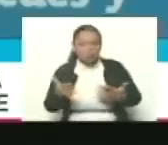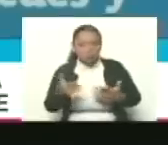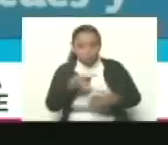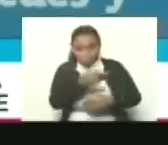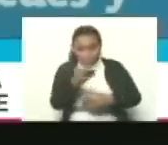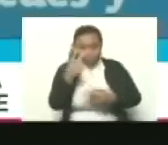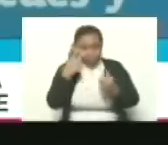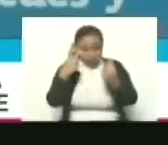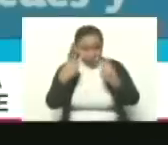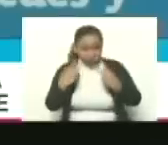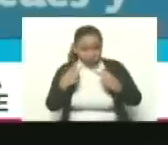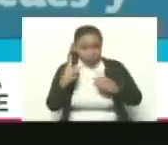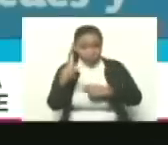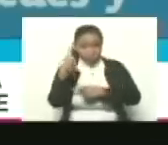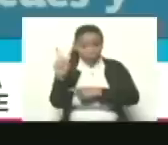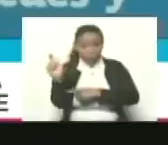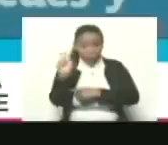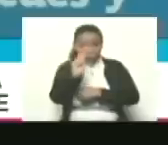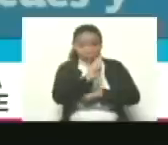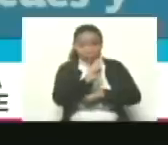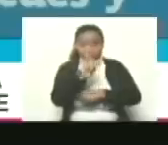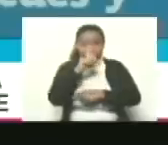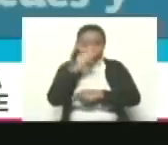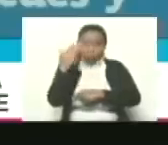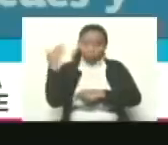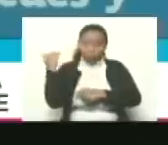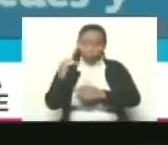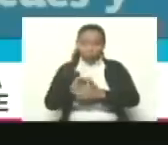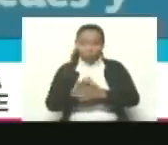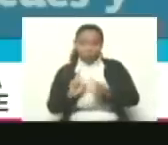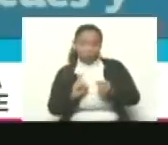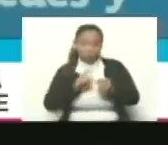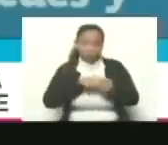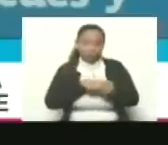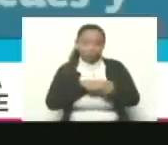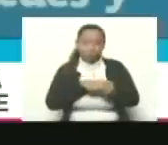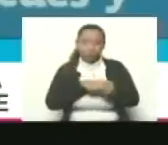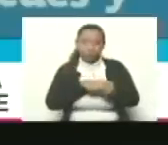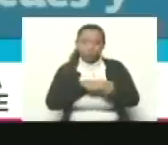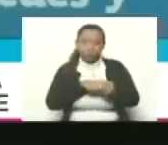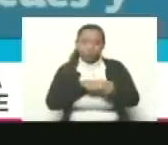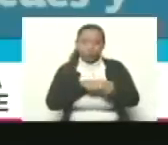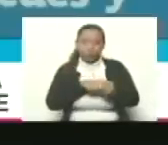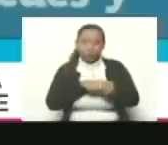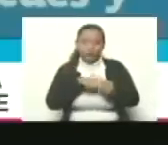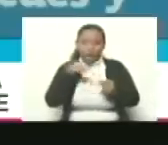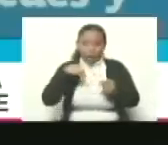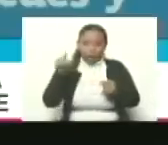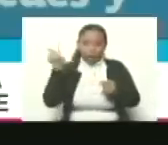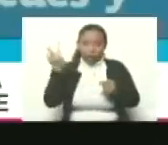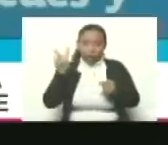ustedes vean, el primer semestre del año pasado ingresaron al país